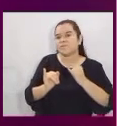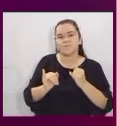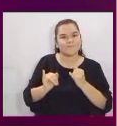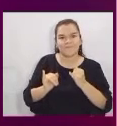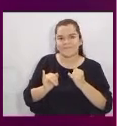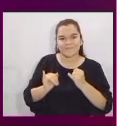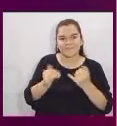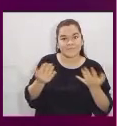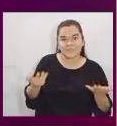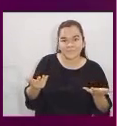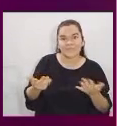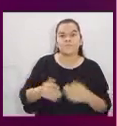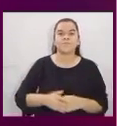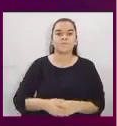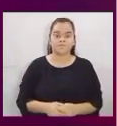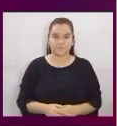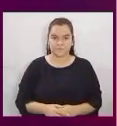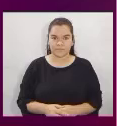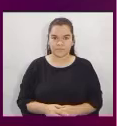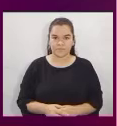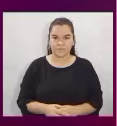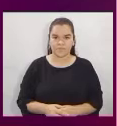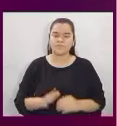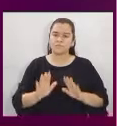hubiéramos debido en su momento.